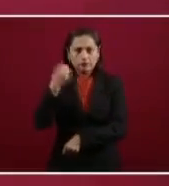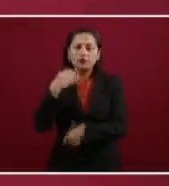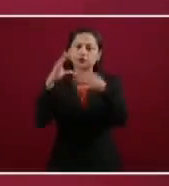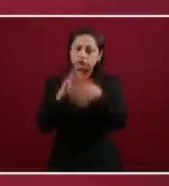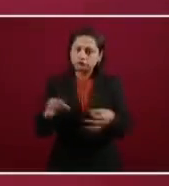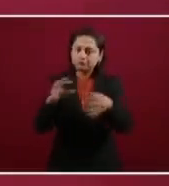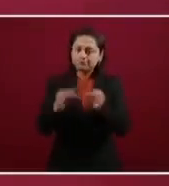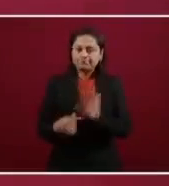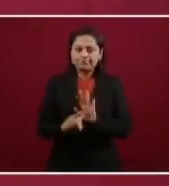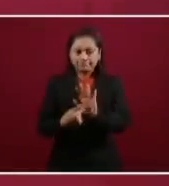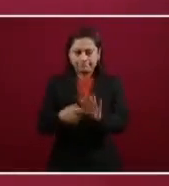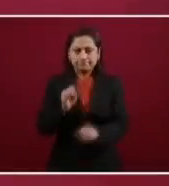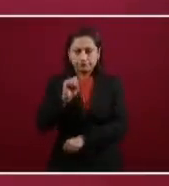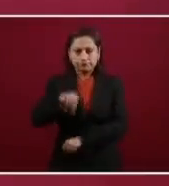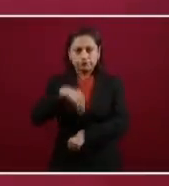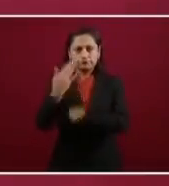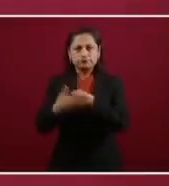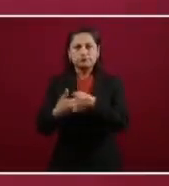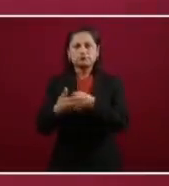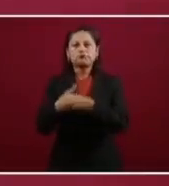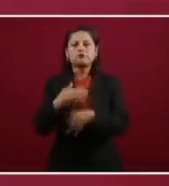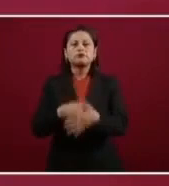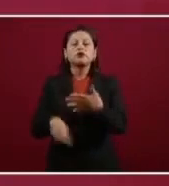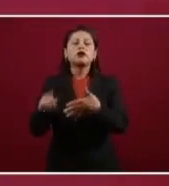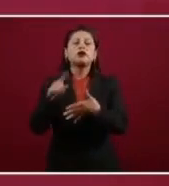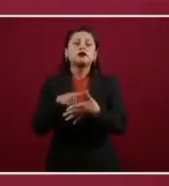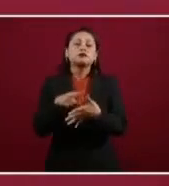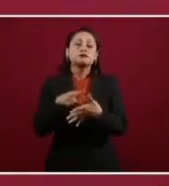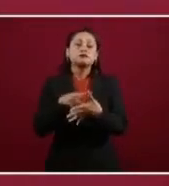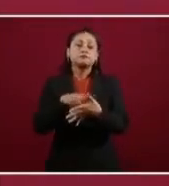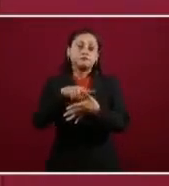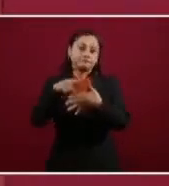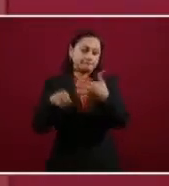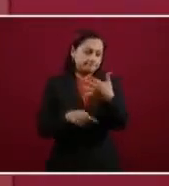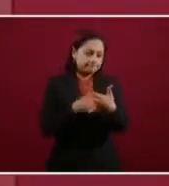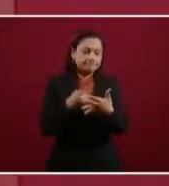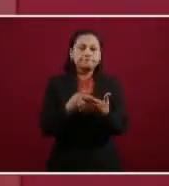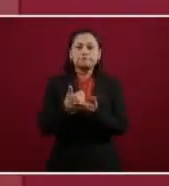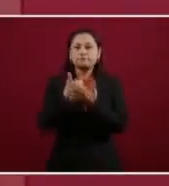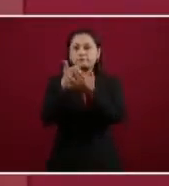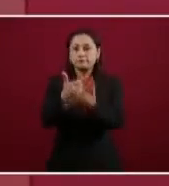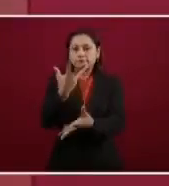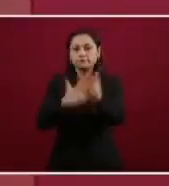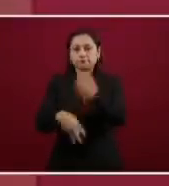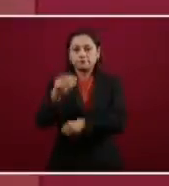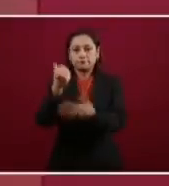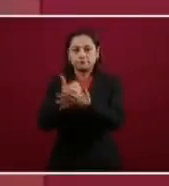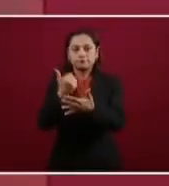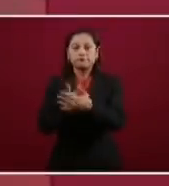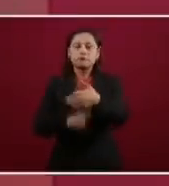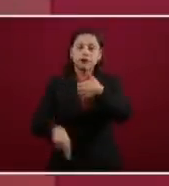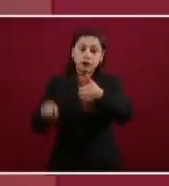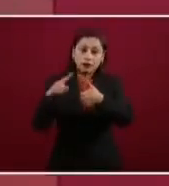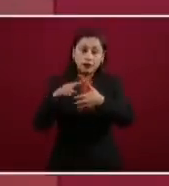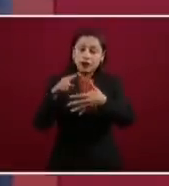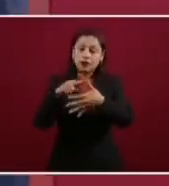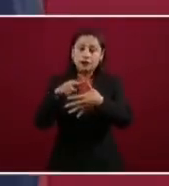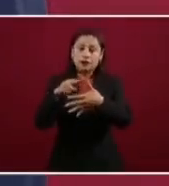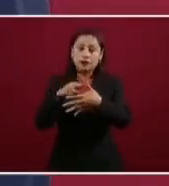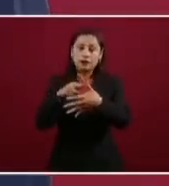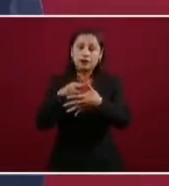y la quinta acción para impulsar la economía pues es